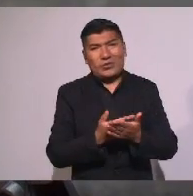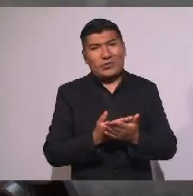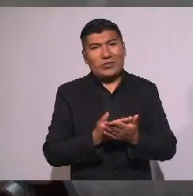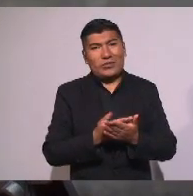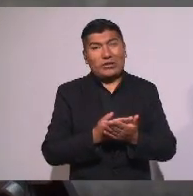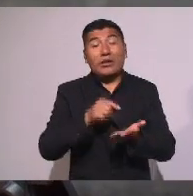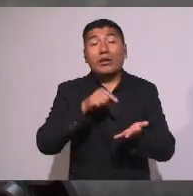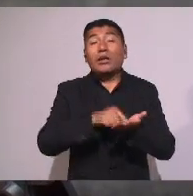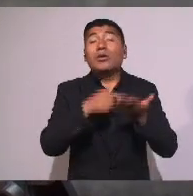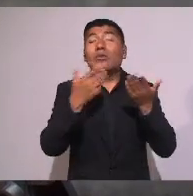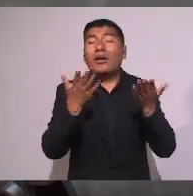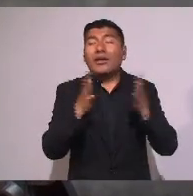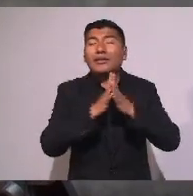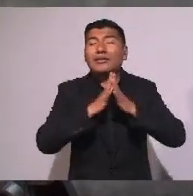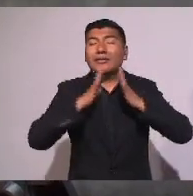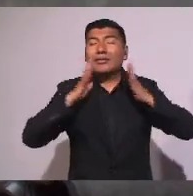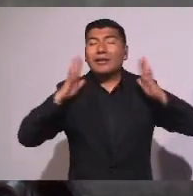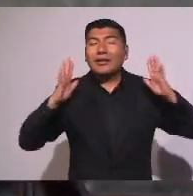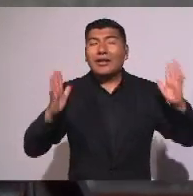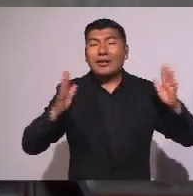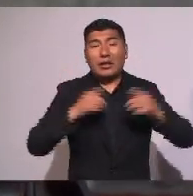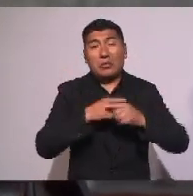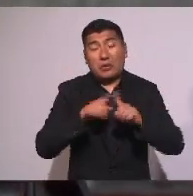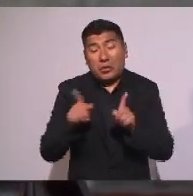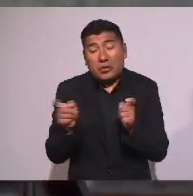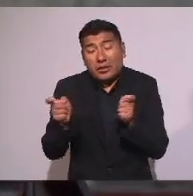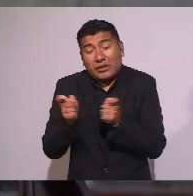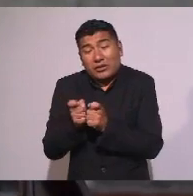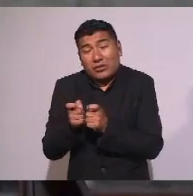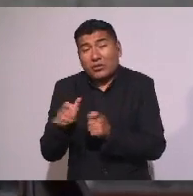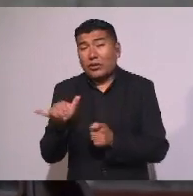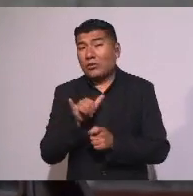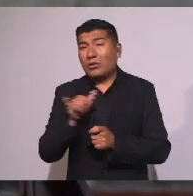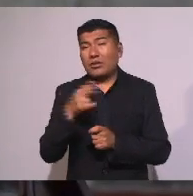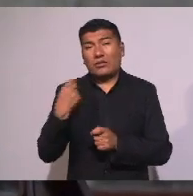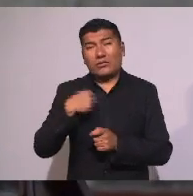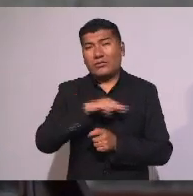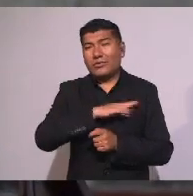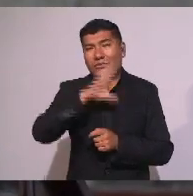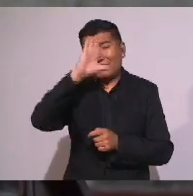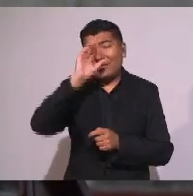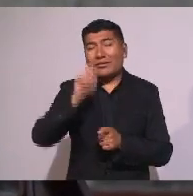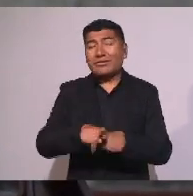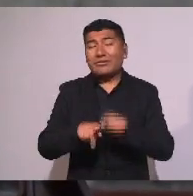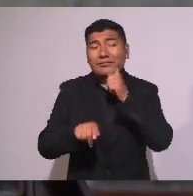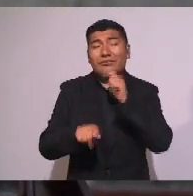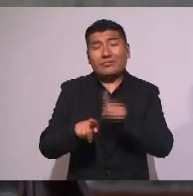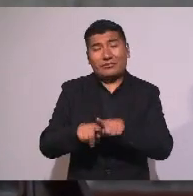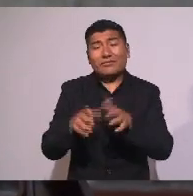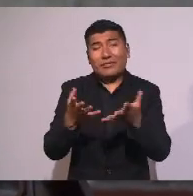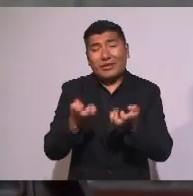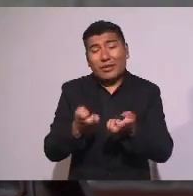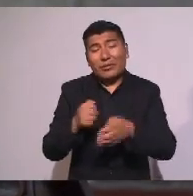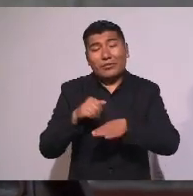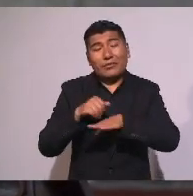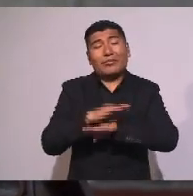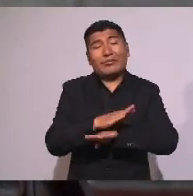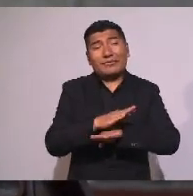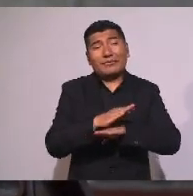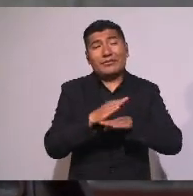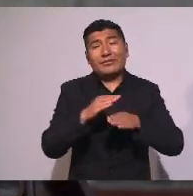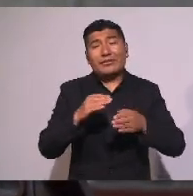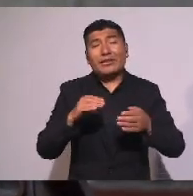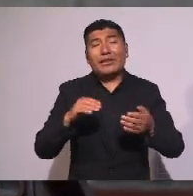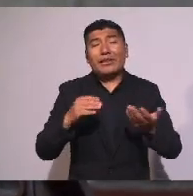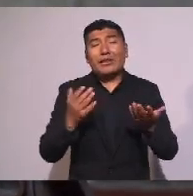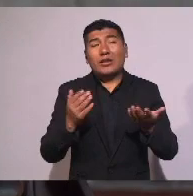Eso pasa a nivel grande, pero a nivel pequeño también nosotros, hermanos, queremos mandar, estar por encima de